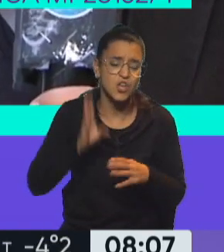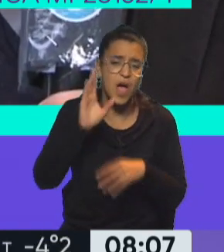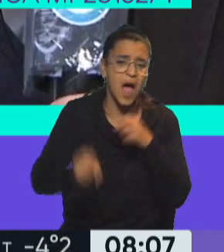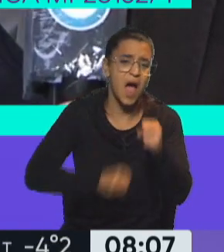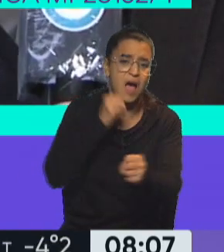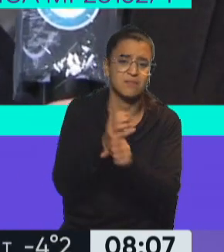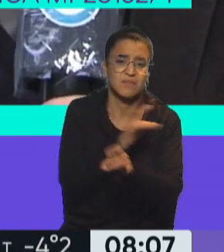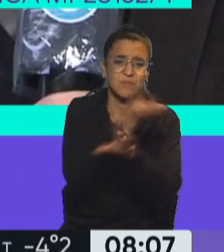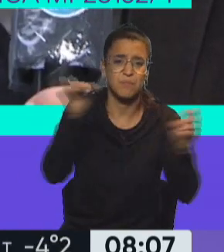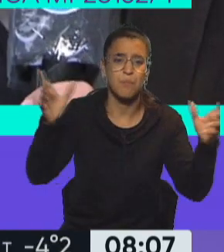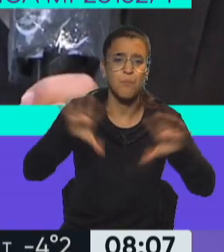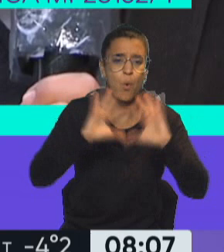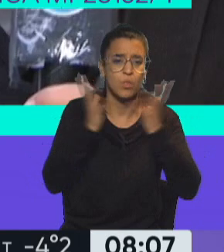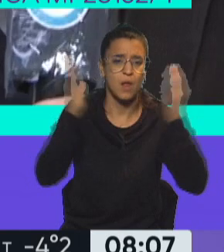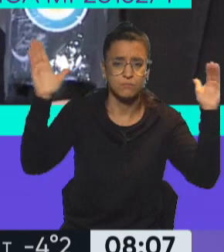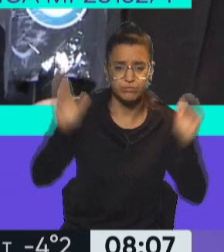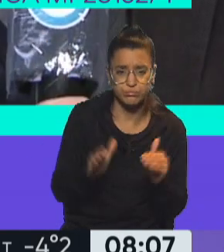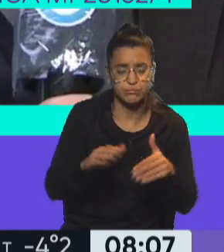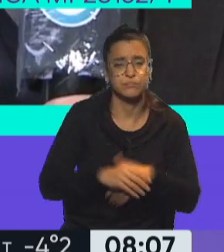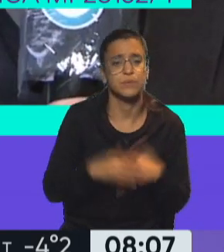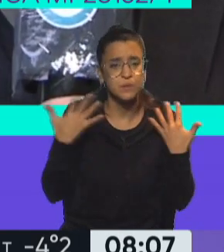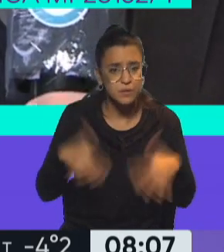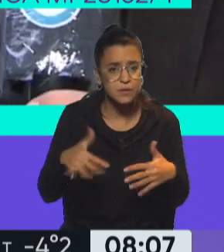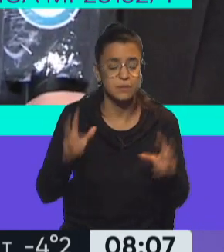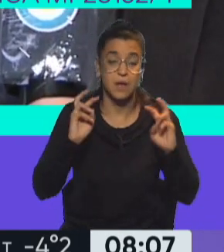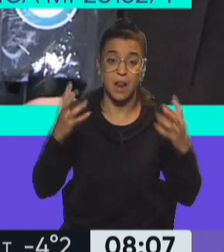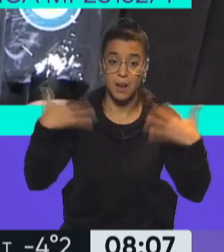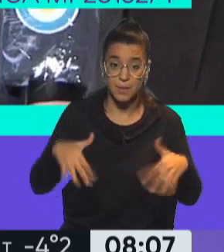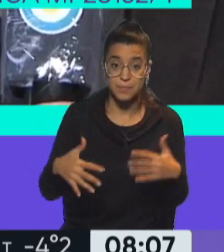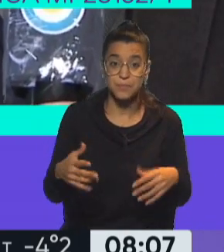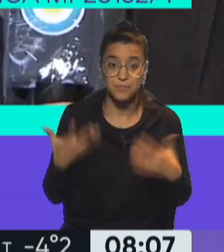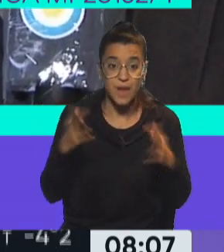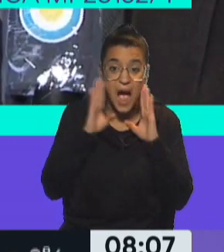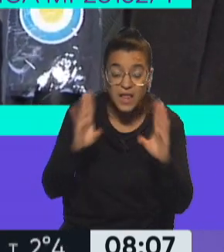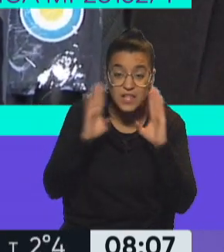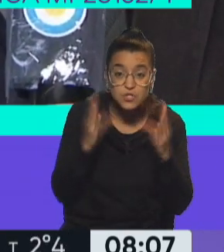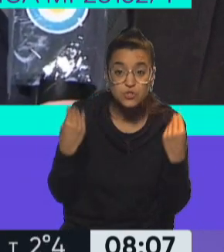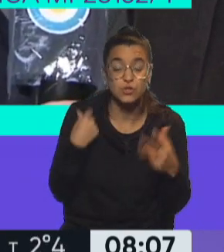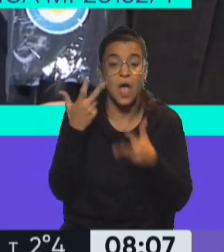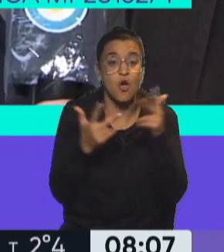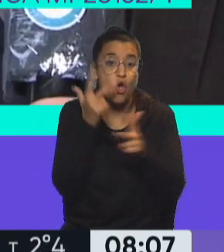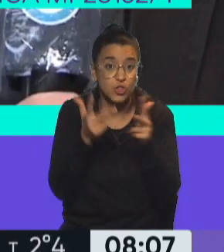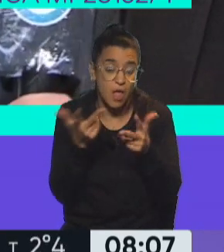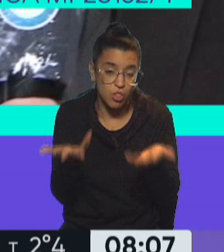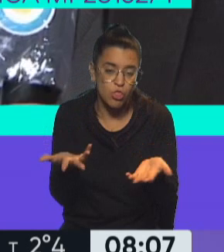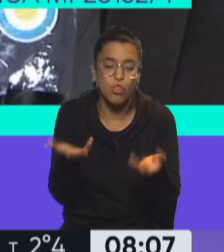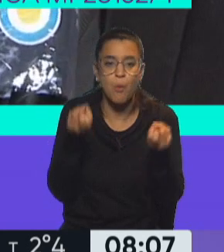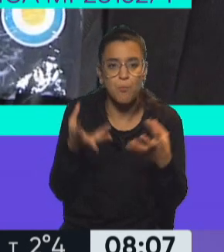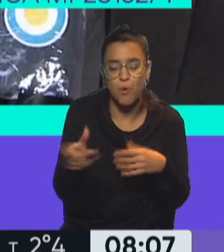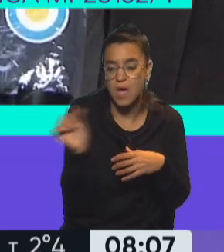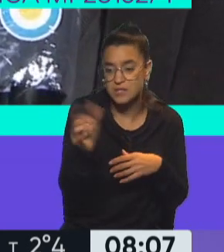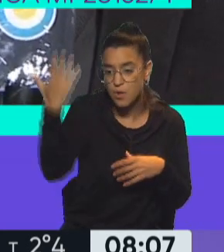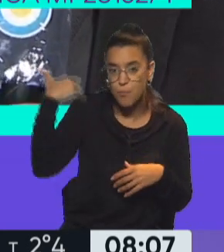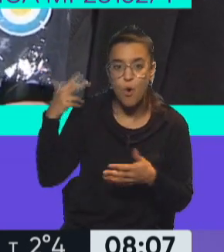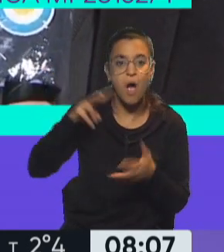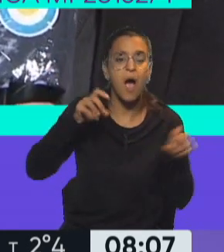de casos a nivel mundial baje, ¿no? Es alarmante, lo escuchamos con muchísima atención lo que está señalando, porque bueno, en las últimas horas